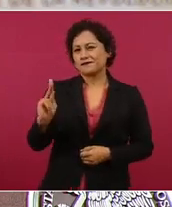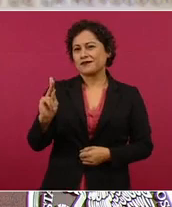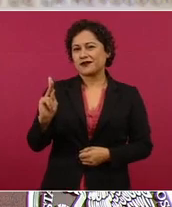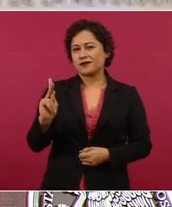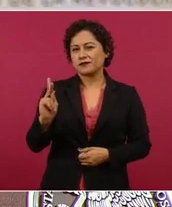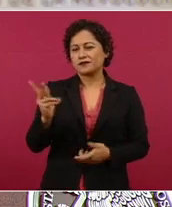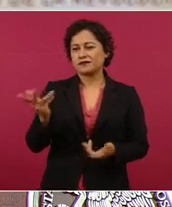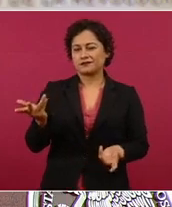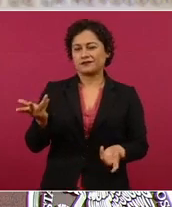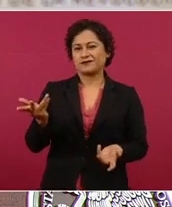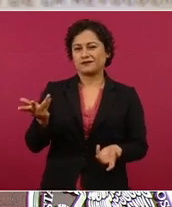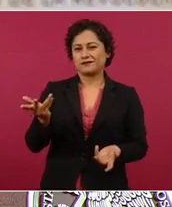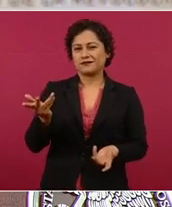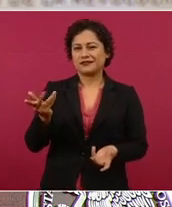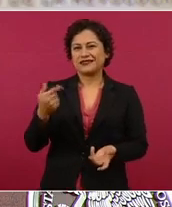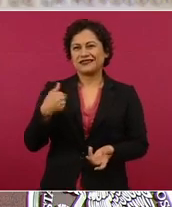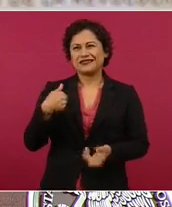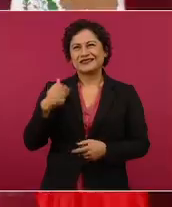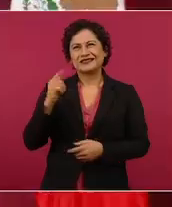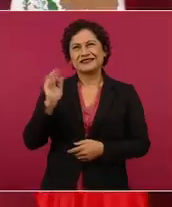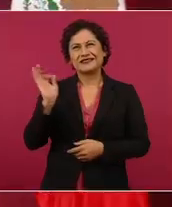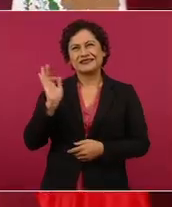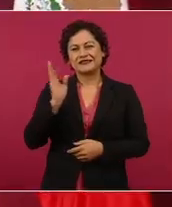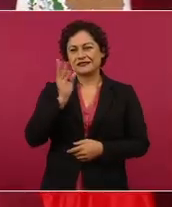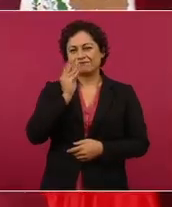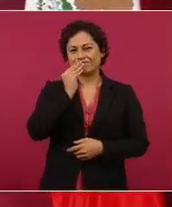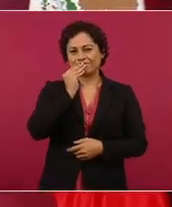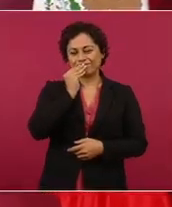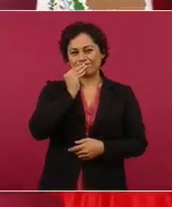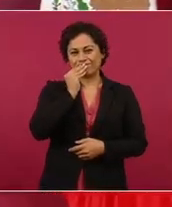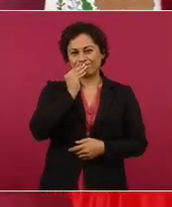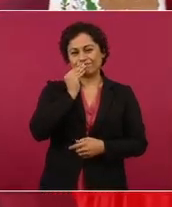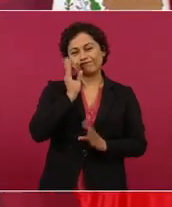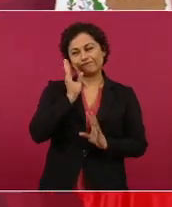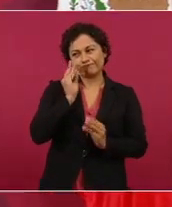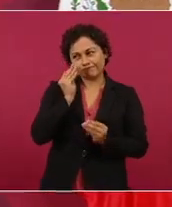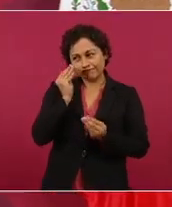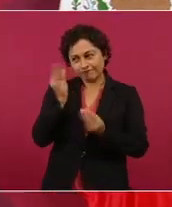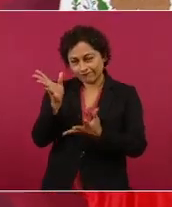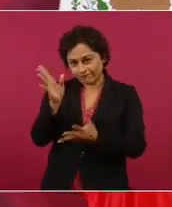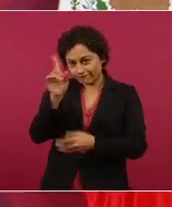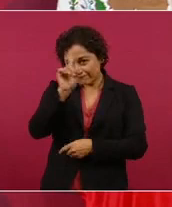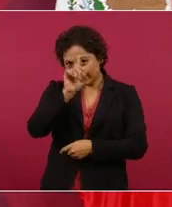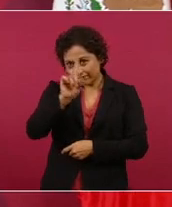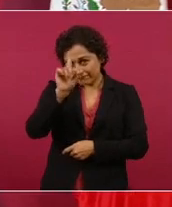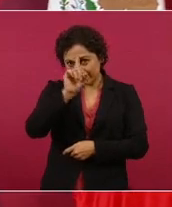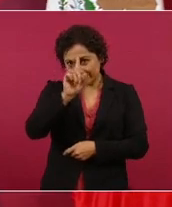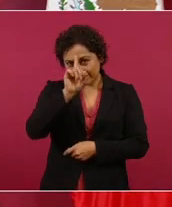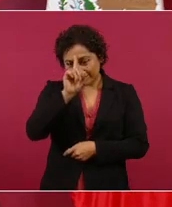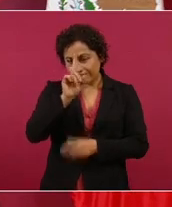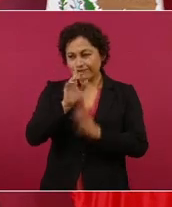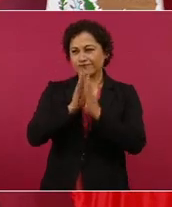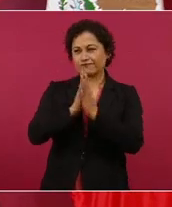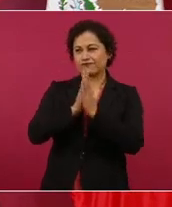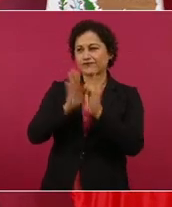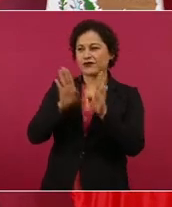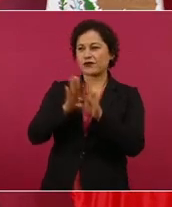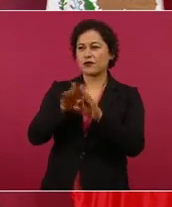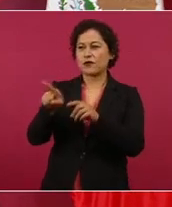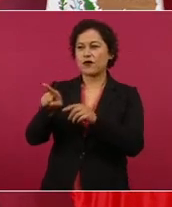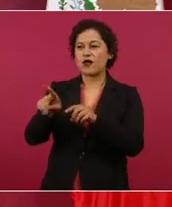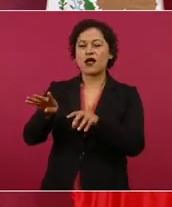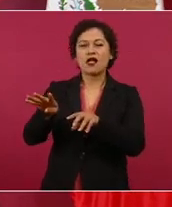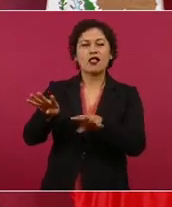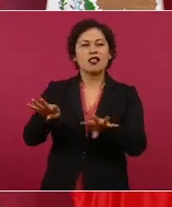ni debería yo decir nada, pero no está de más un consejo, que no se expongan tanto,